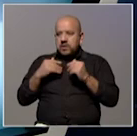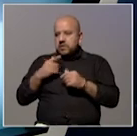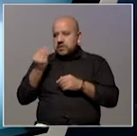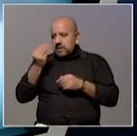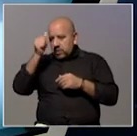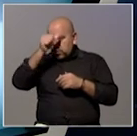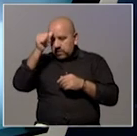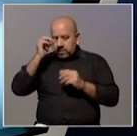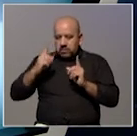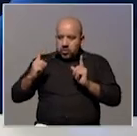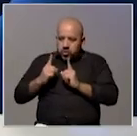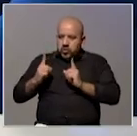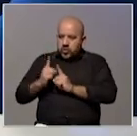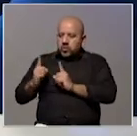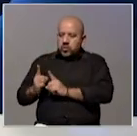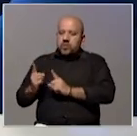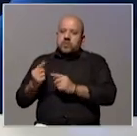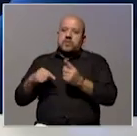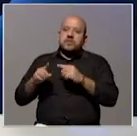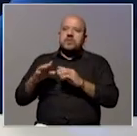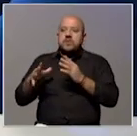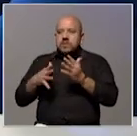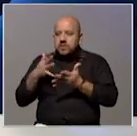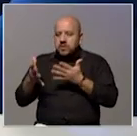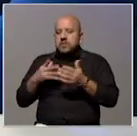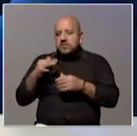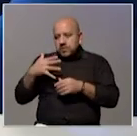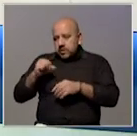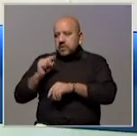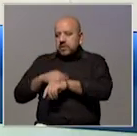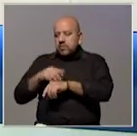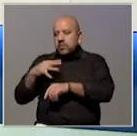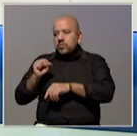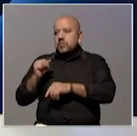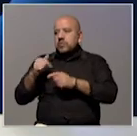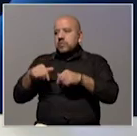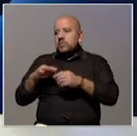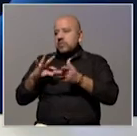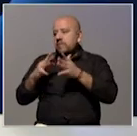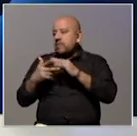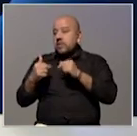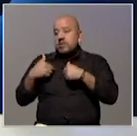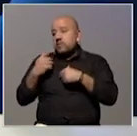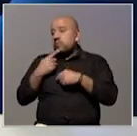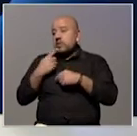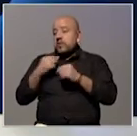digamos es este tiempo porque eso es un legislador departamental